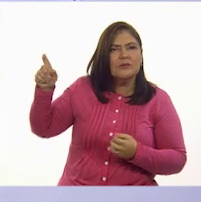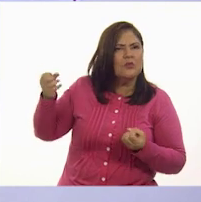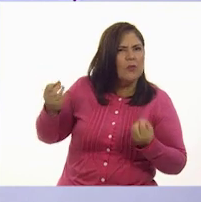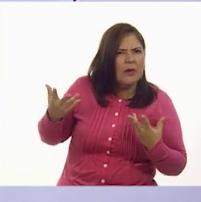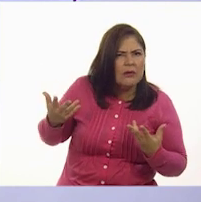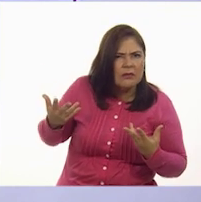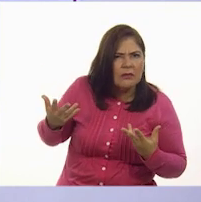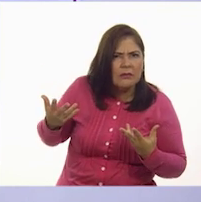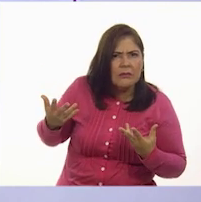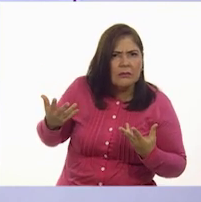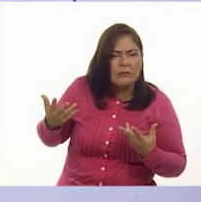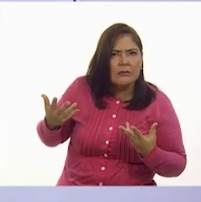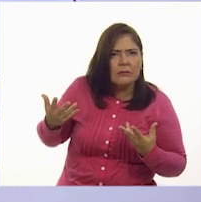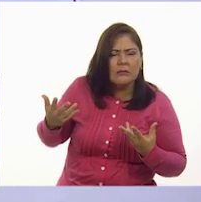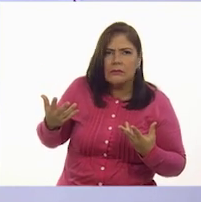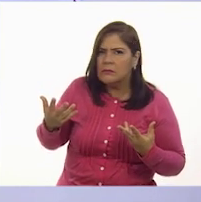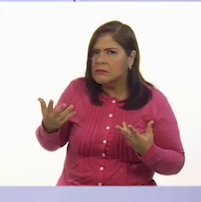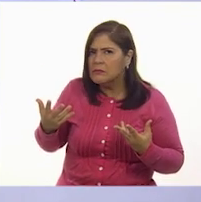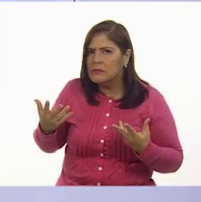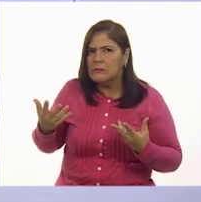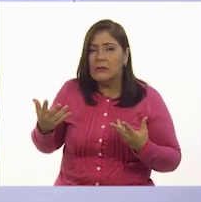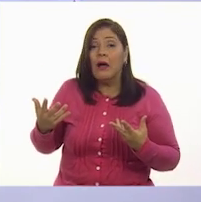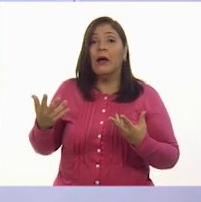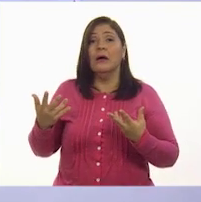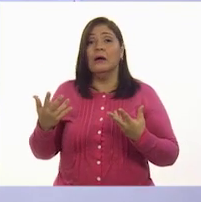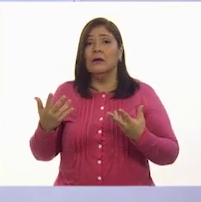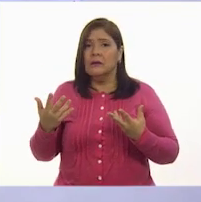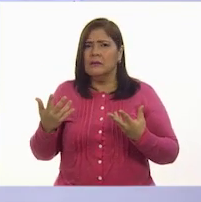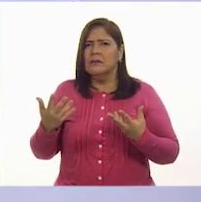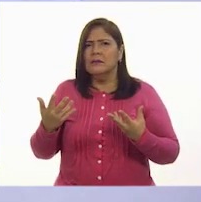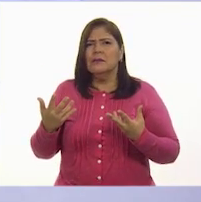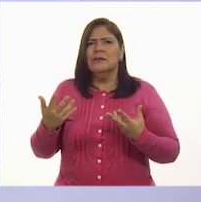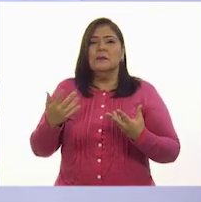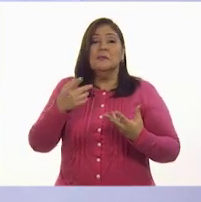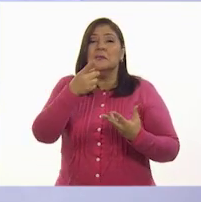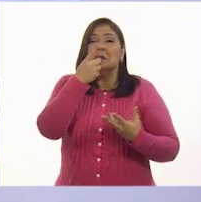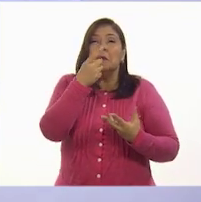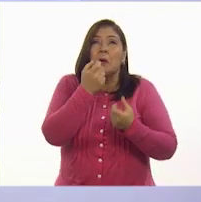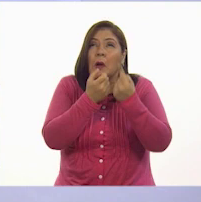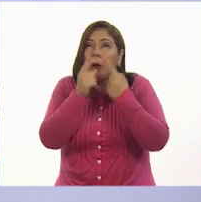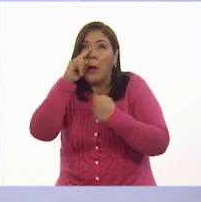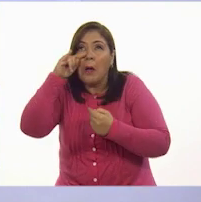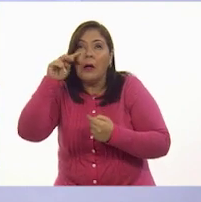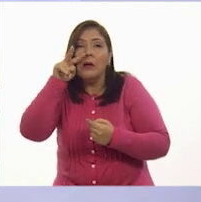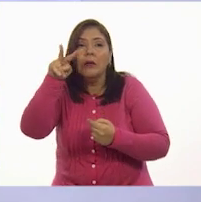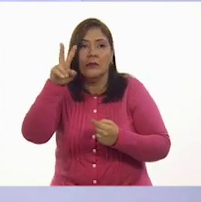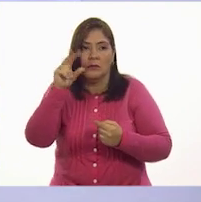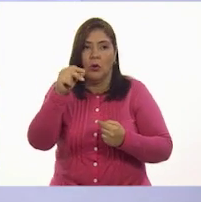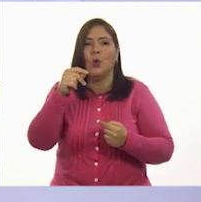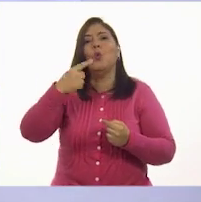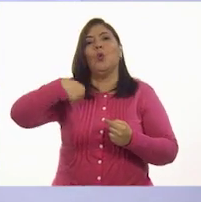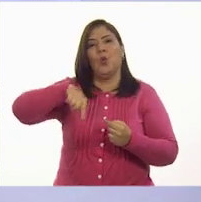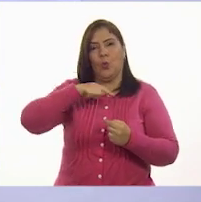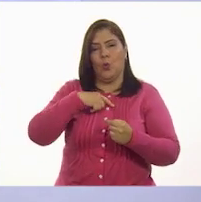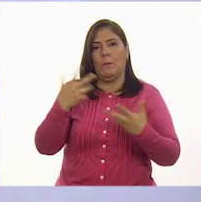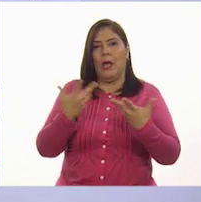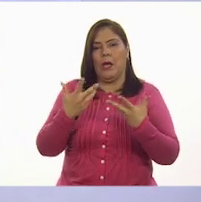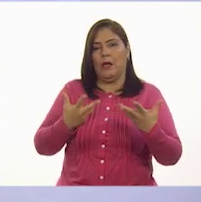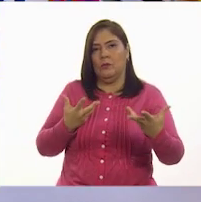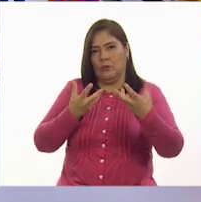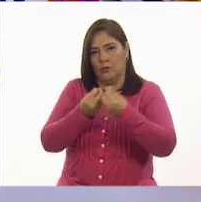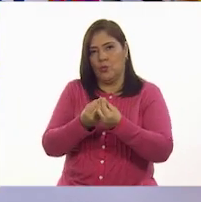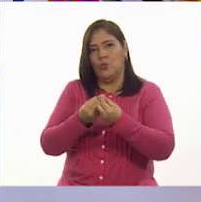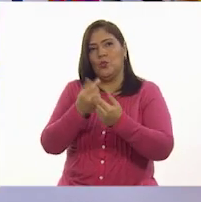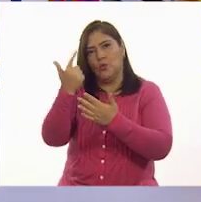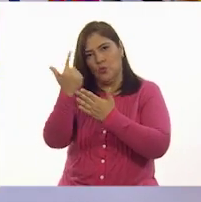¿Cuántas? Que no... Ay, es que dicen que no alcanzan a ver algunas. Creo que vamos a tener que contarlas entre todos. Contarlas aquí para ayudarles.